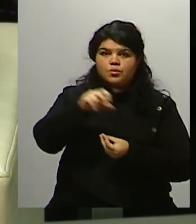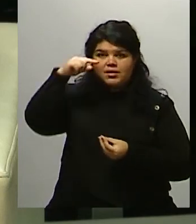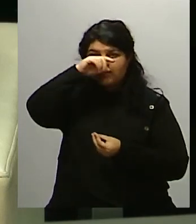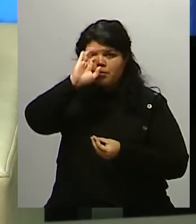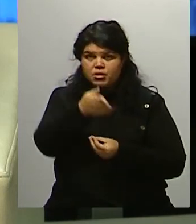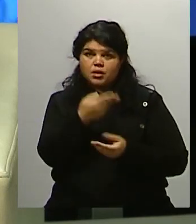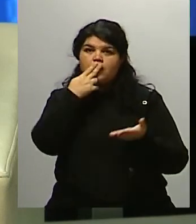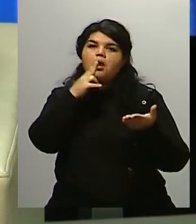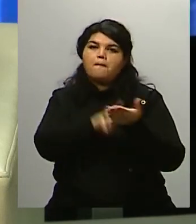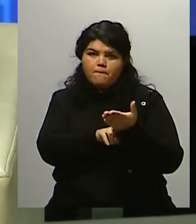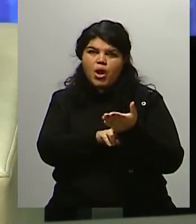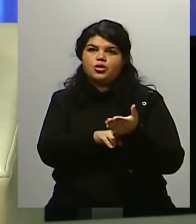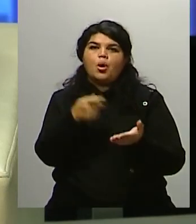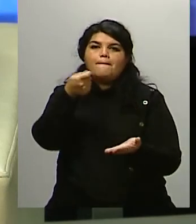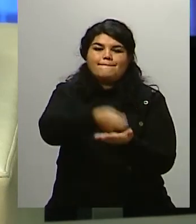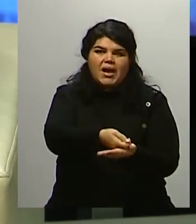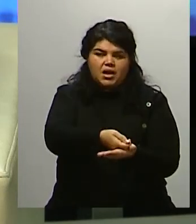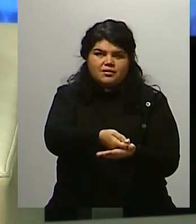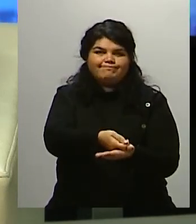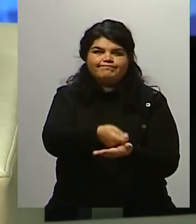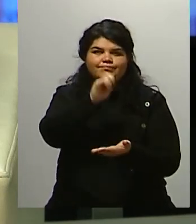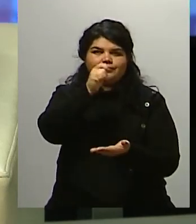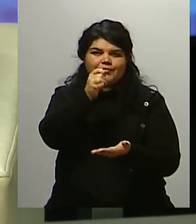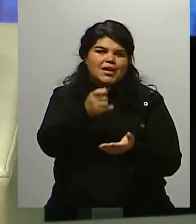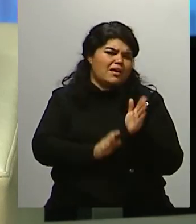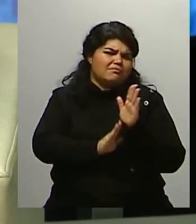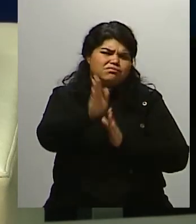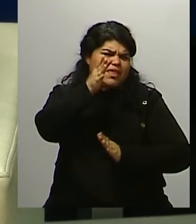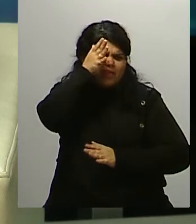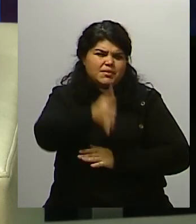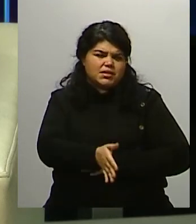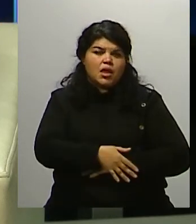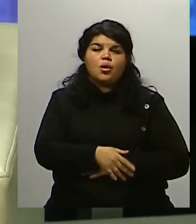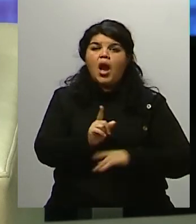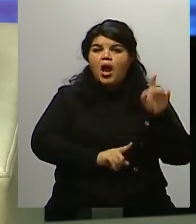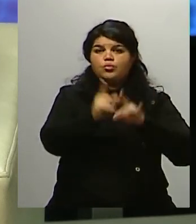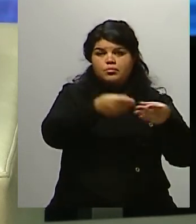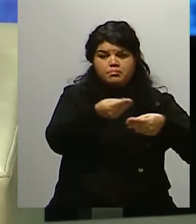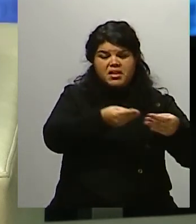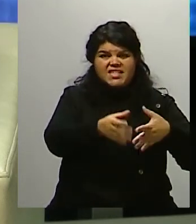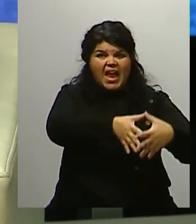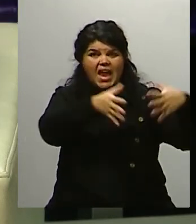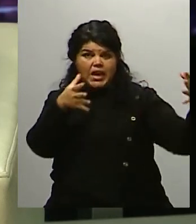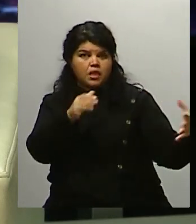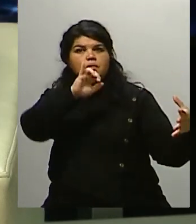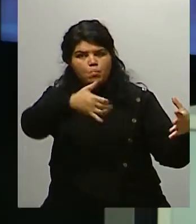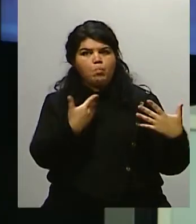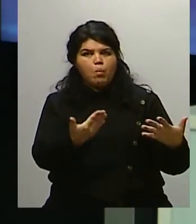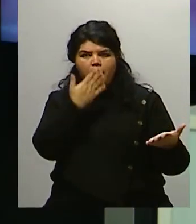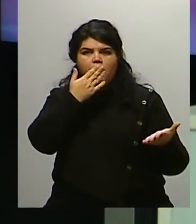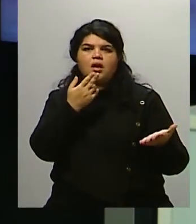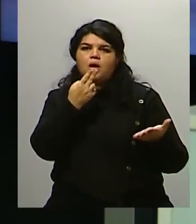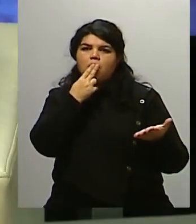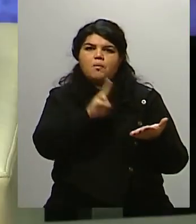pymes y tratar cada caso en puntual, porque hay empresas que realmente pueden afrontar esta carga impositiva y hay empresas que no. Entonces